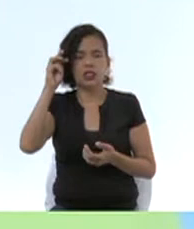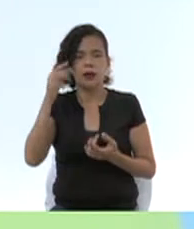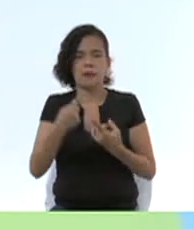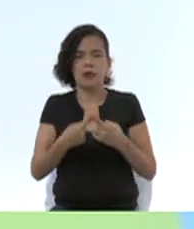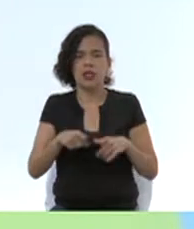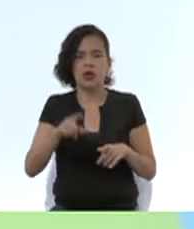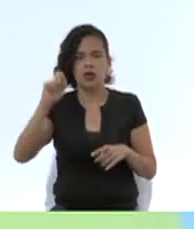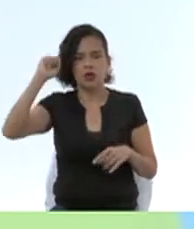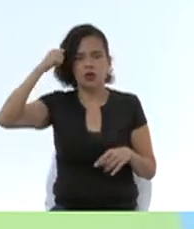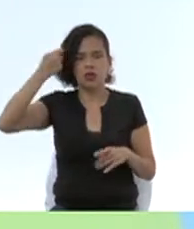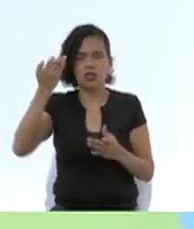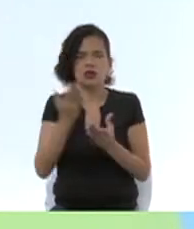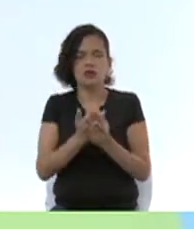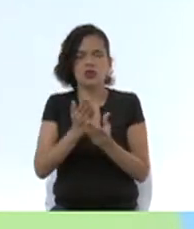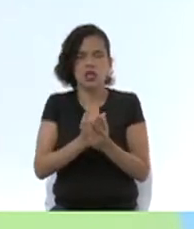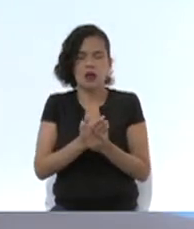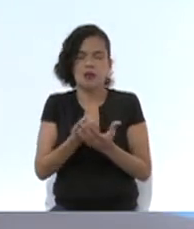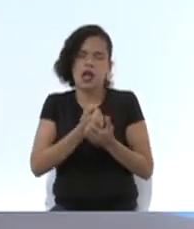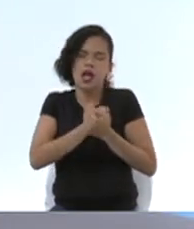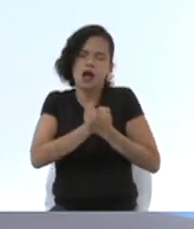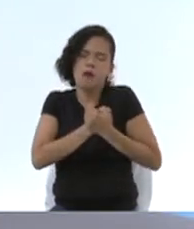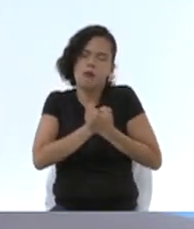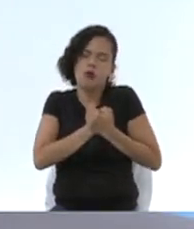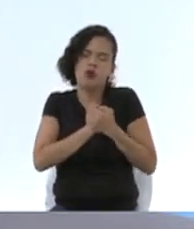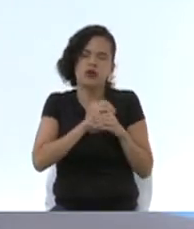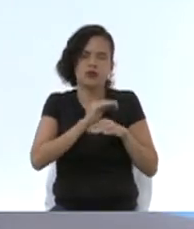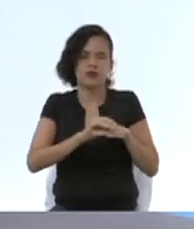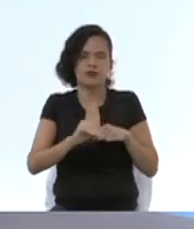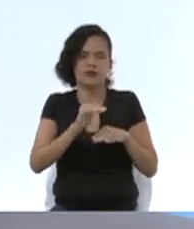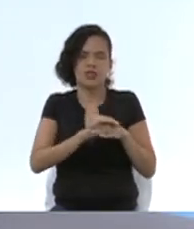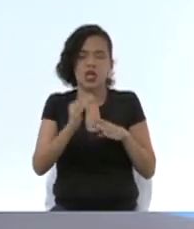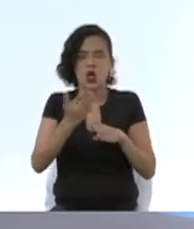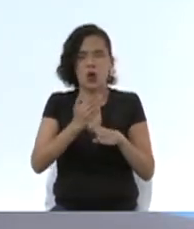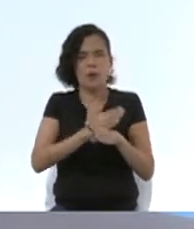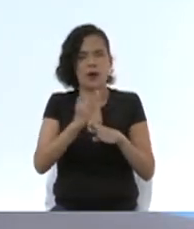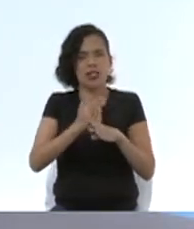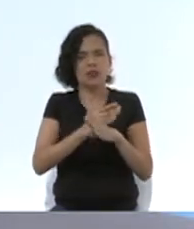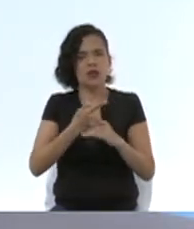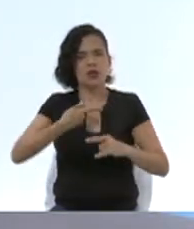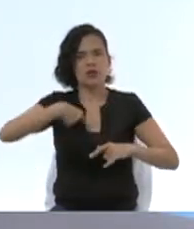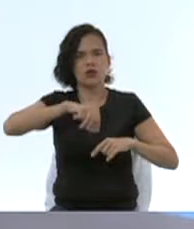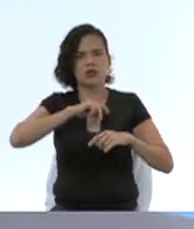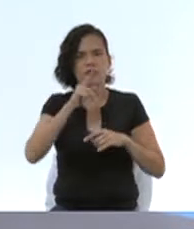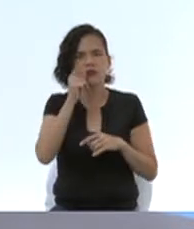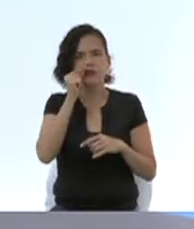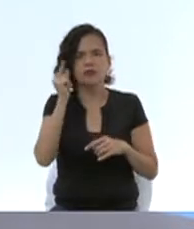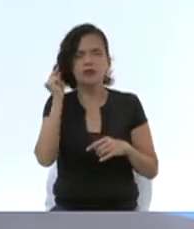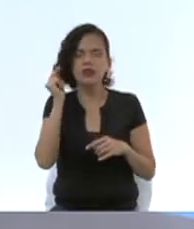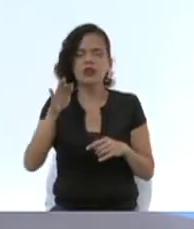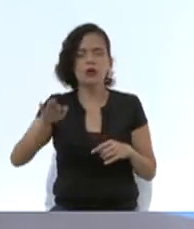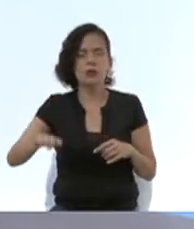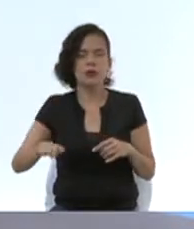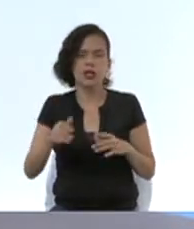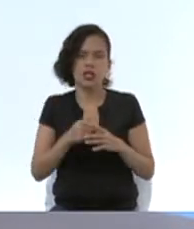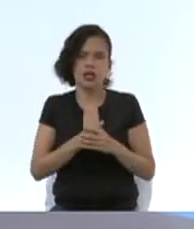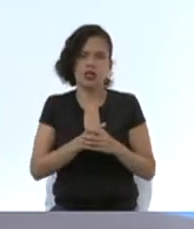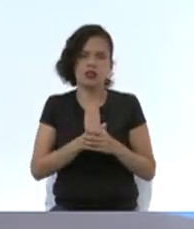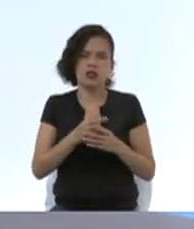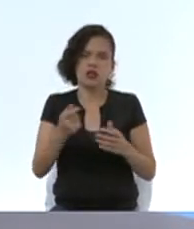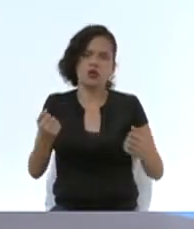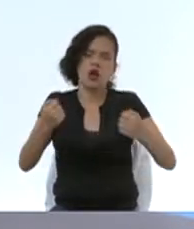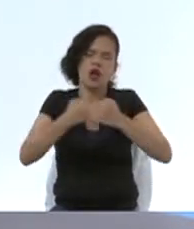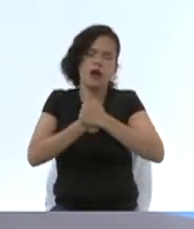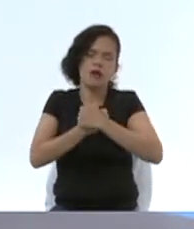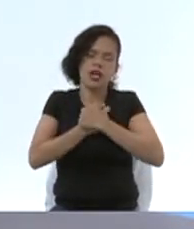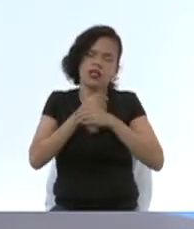recordando siempre amor, afectividad, compartir con nuestras niñas y niños, los más pequeños, esos abrazos,